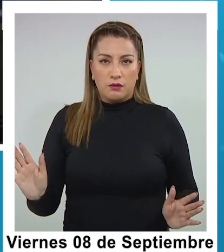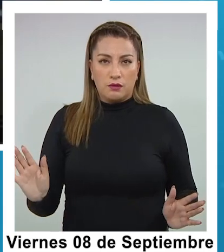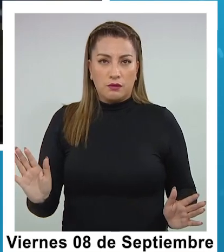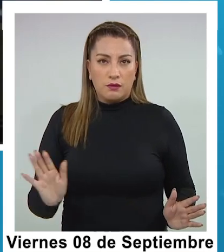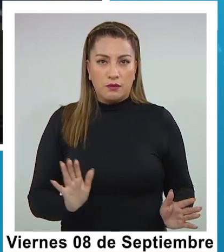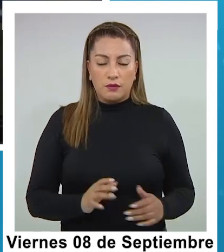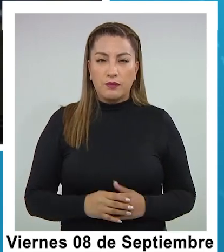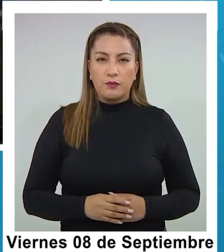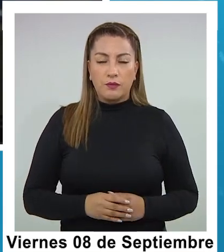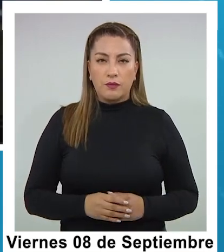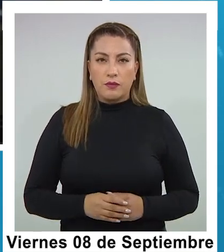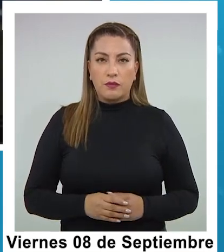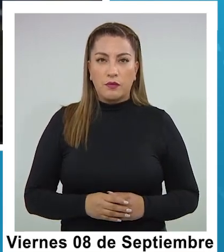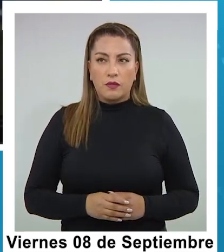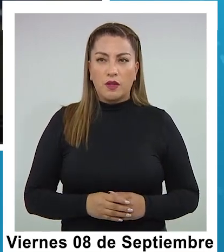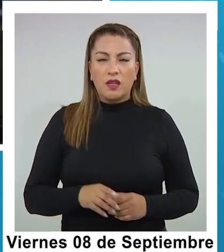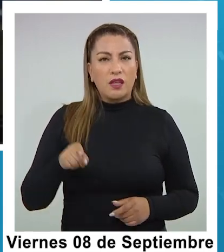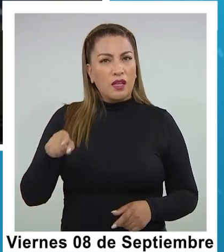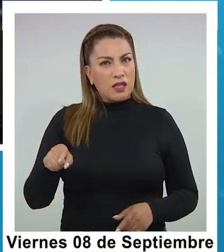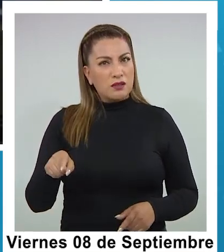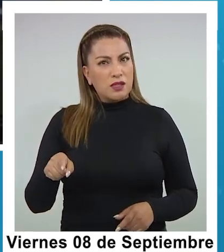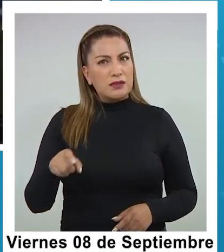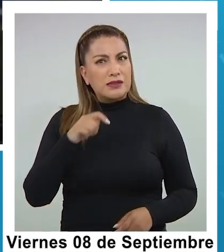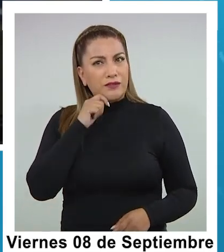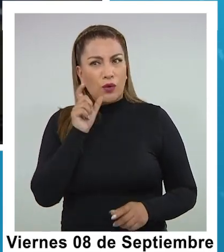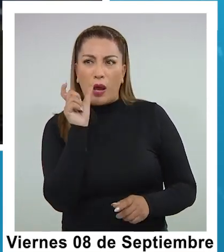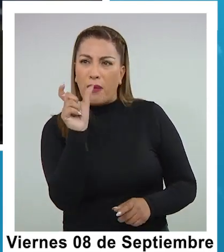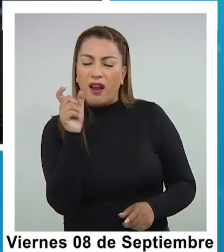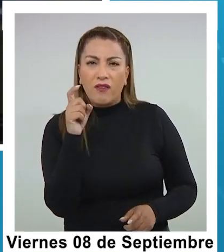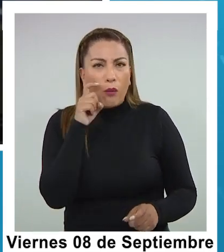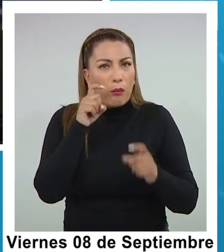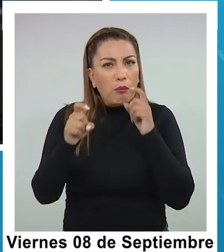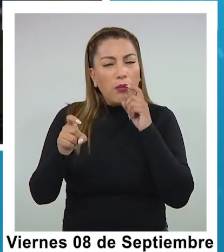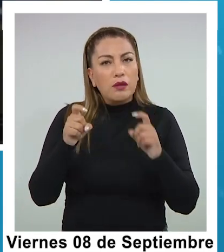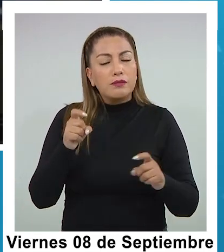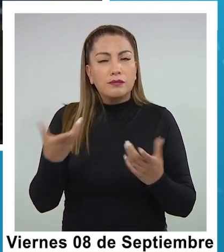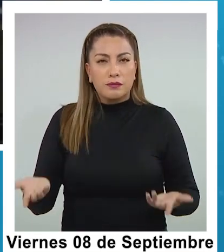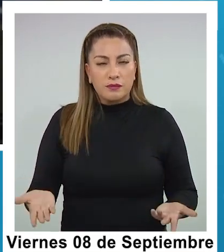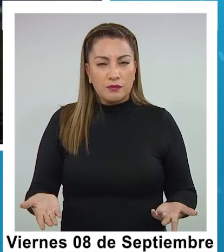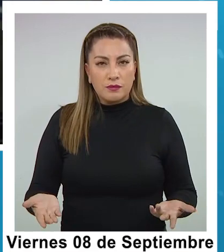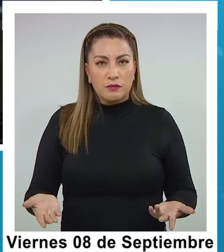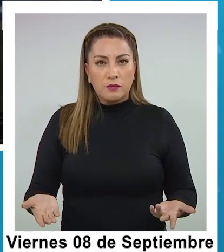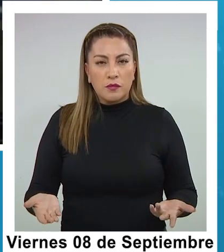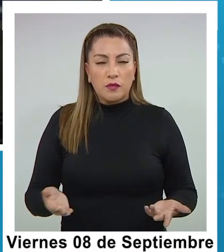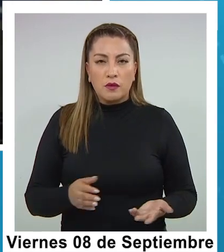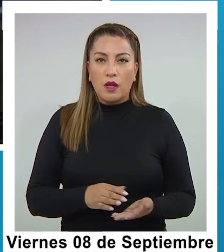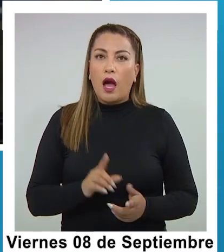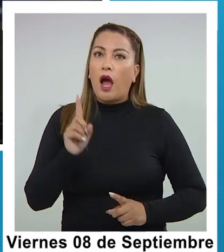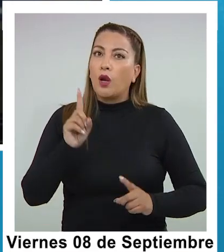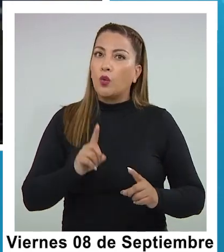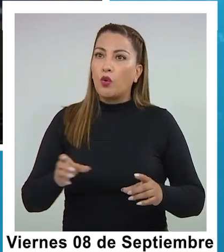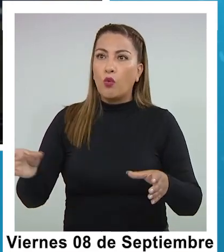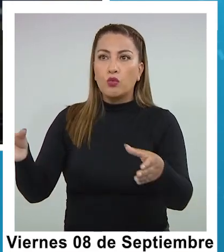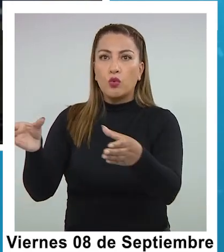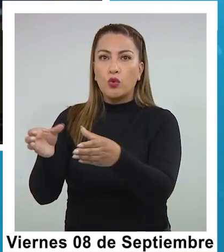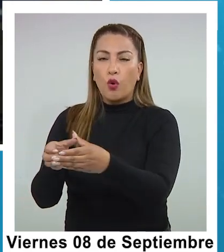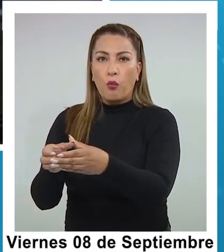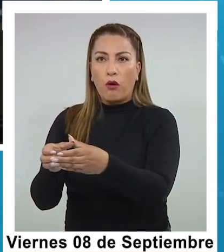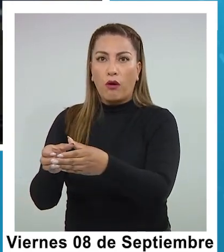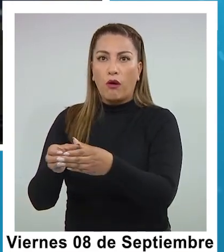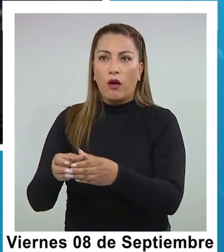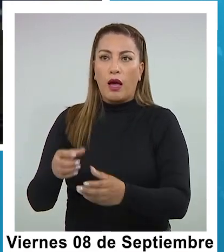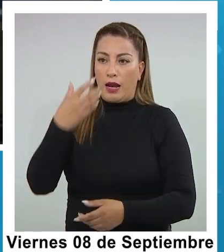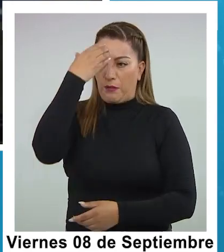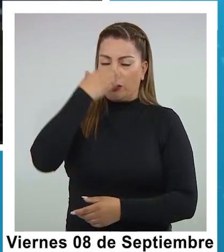tenga. Yo digo, ese mensaje es tan peligroso, hoy día se ha dicho, porque está justificando de que vengan verdaderas bandas armadas a sacar a